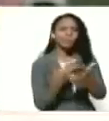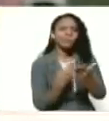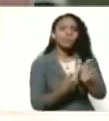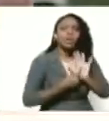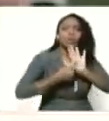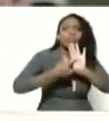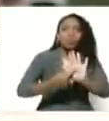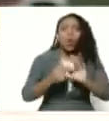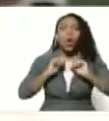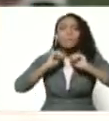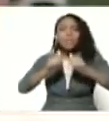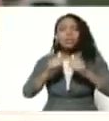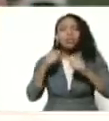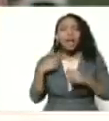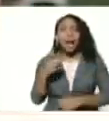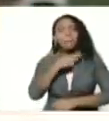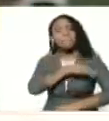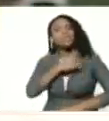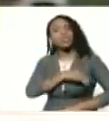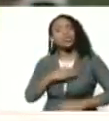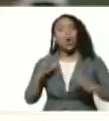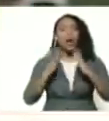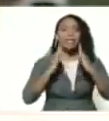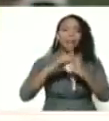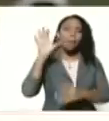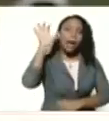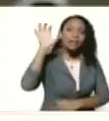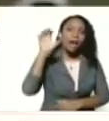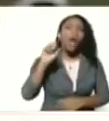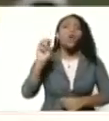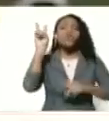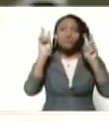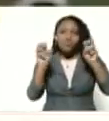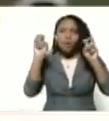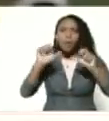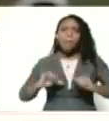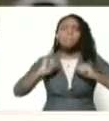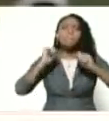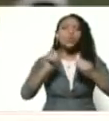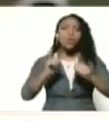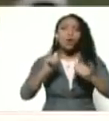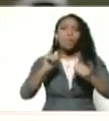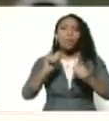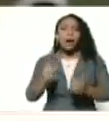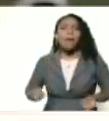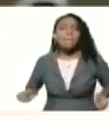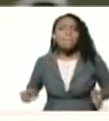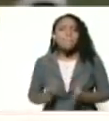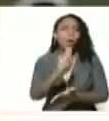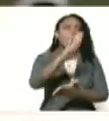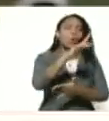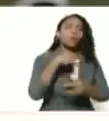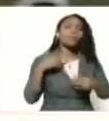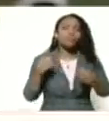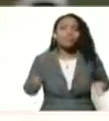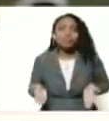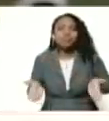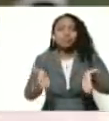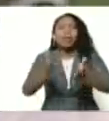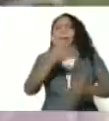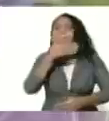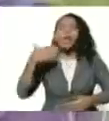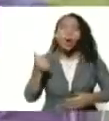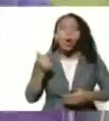nuevo comienzo de la gran misión Hogares de la Patria. Un nuevo comienzo para relanzarla, repotenciarla,